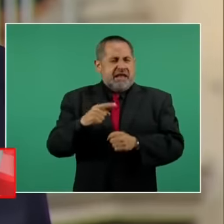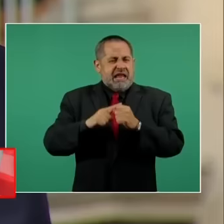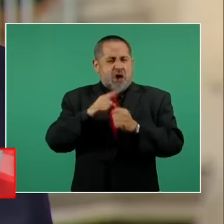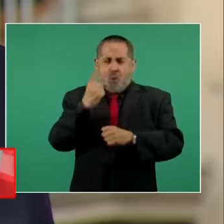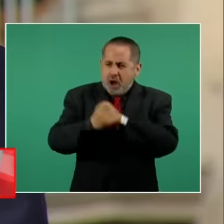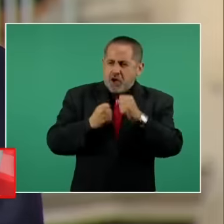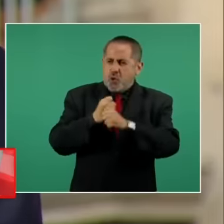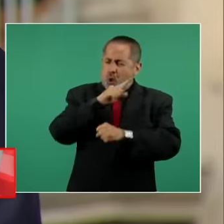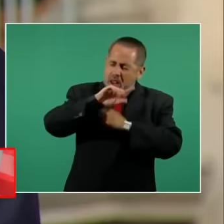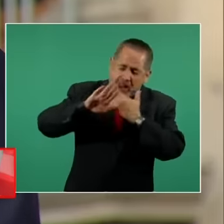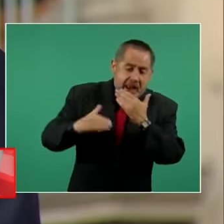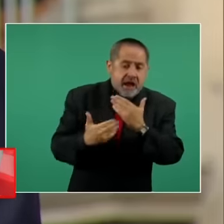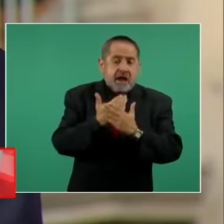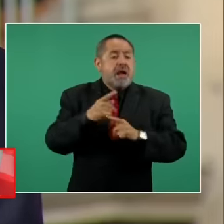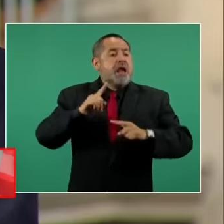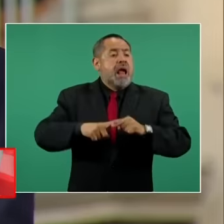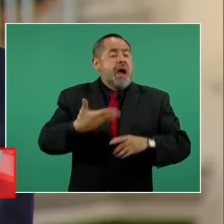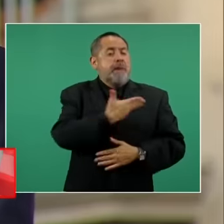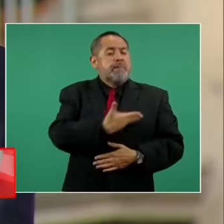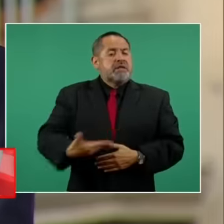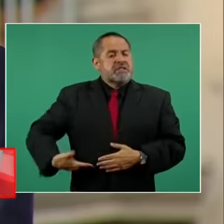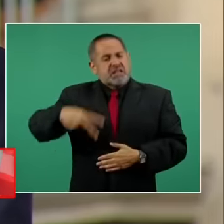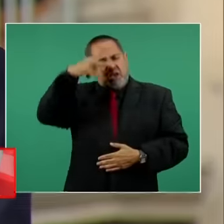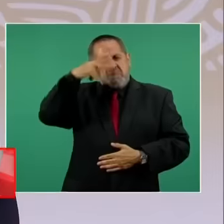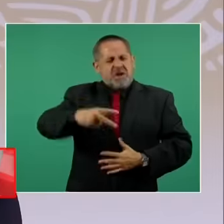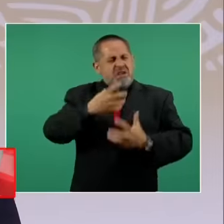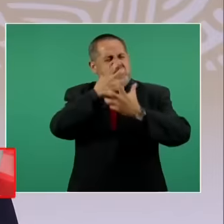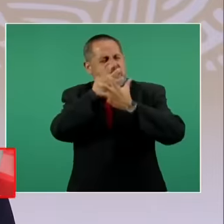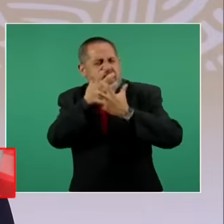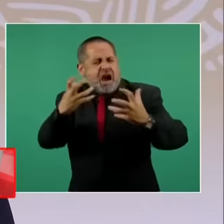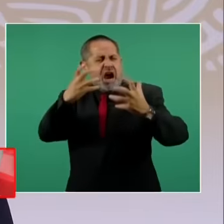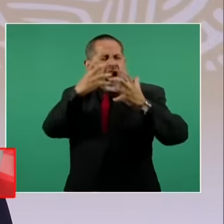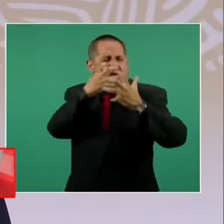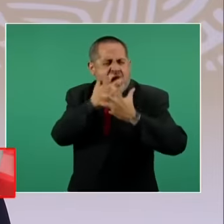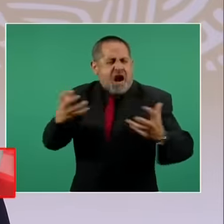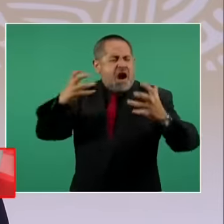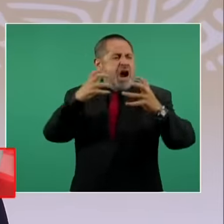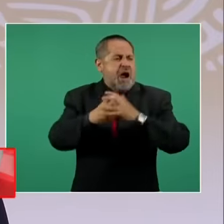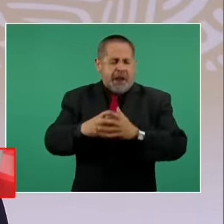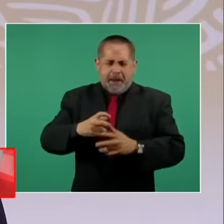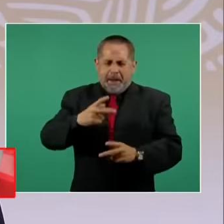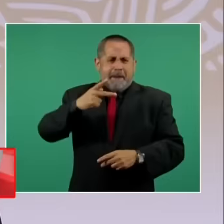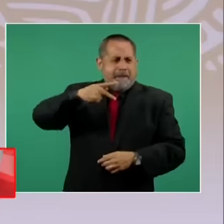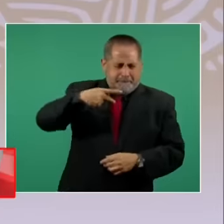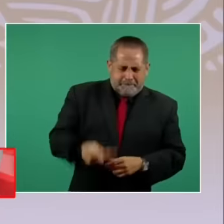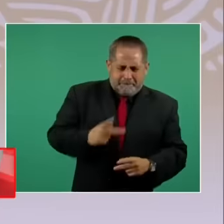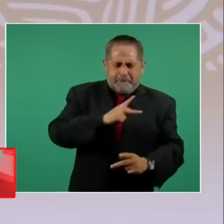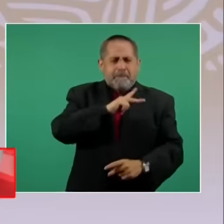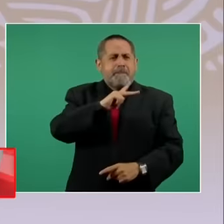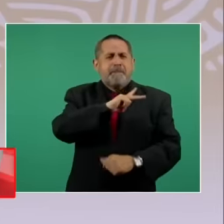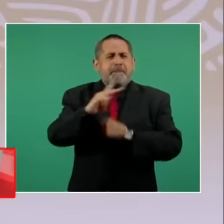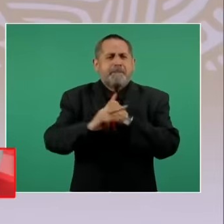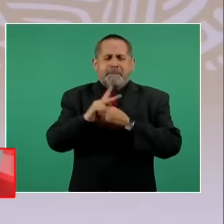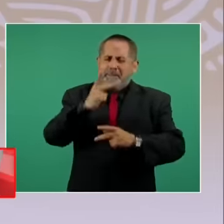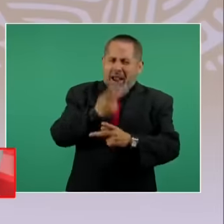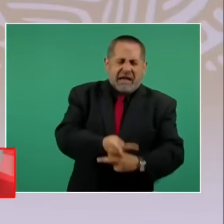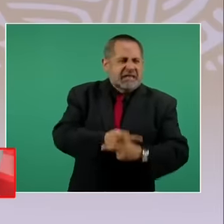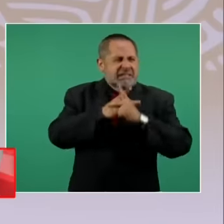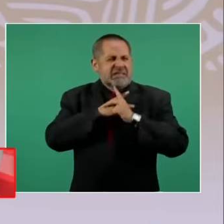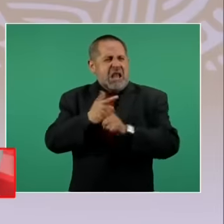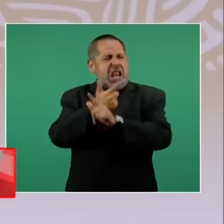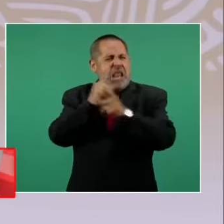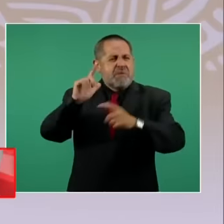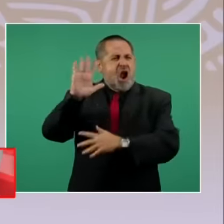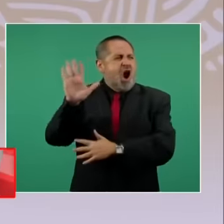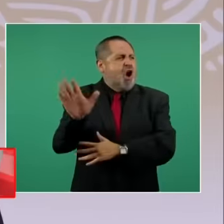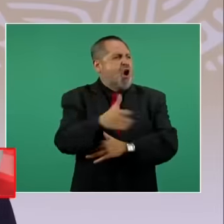madrugada, el presidente de la República de México vitorea ante el pueblo la patria libre, ondeando la bandera de Dolores.